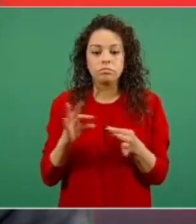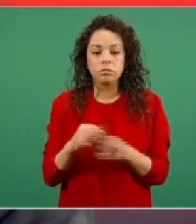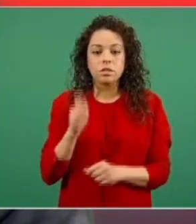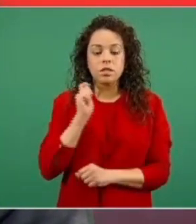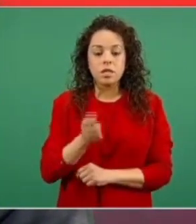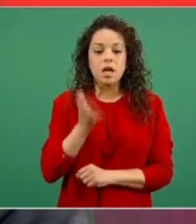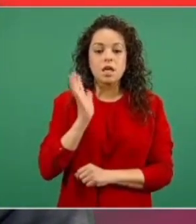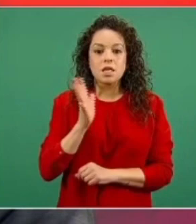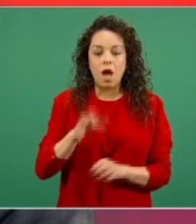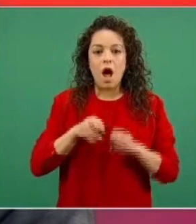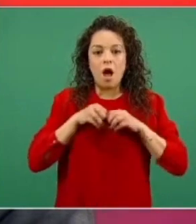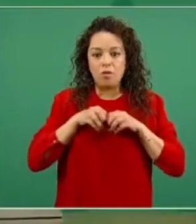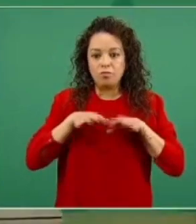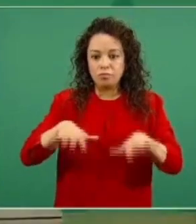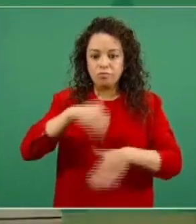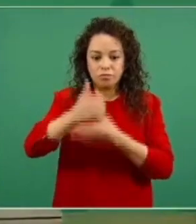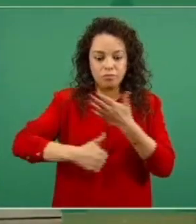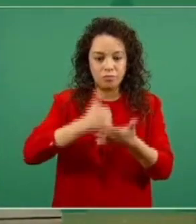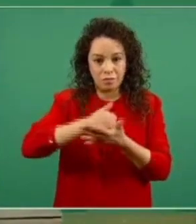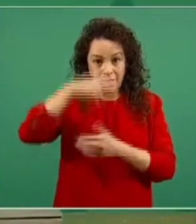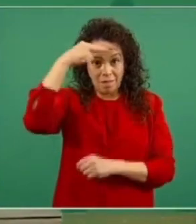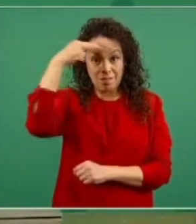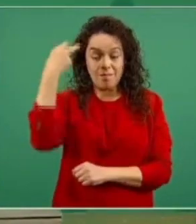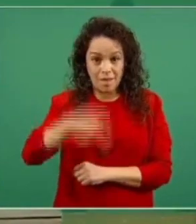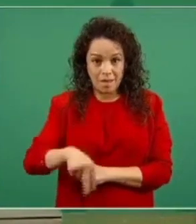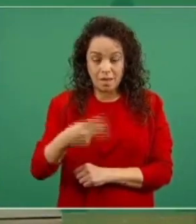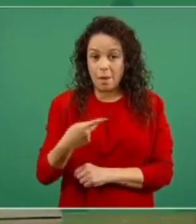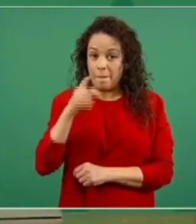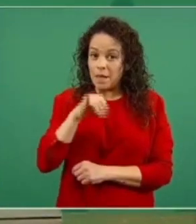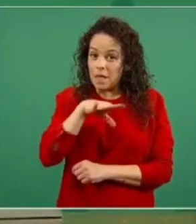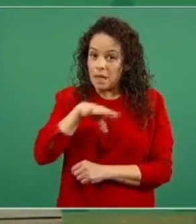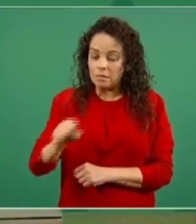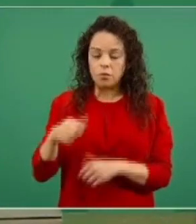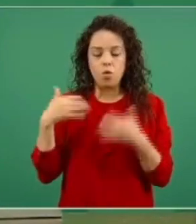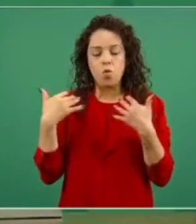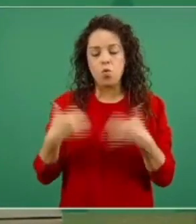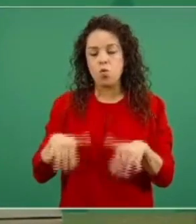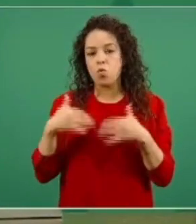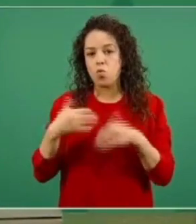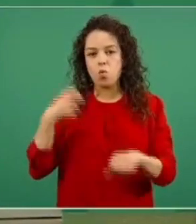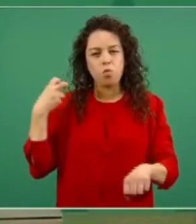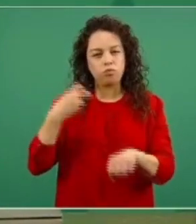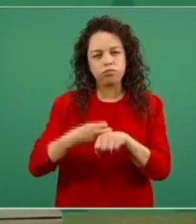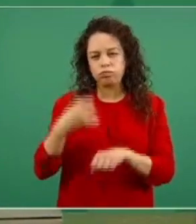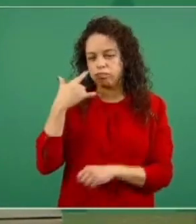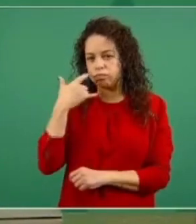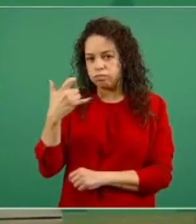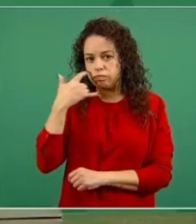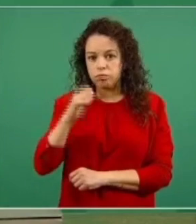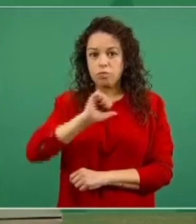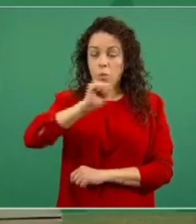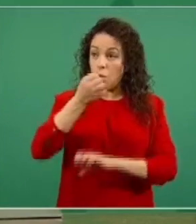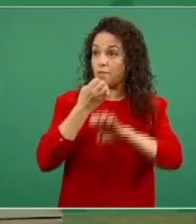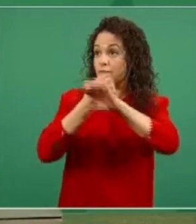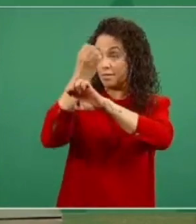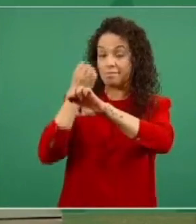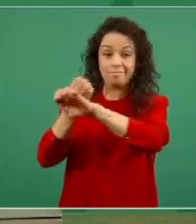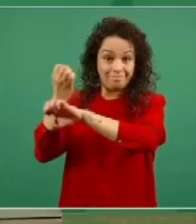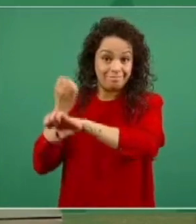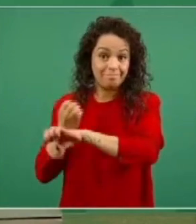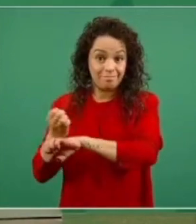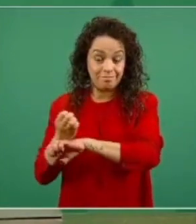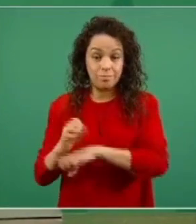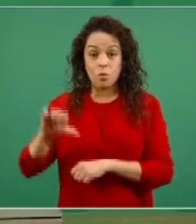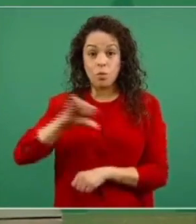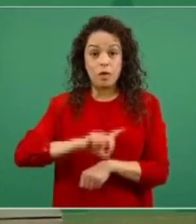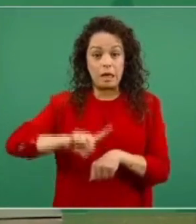ha hecho en la Ciudad de México, pero el IMSS ha tenido un esfuerzo muy importante en muchas otras entidades federativas y el